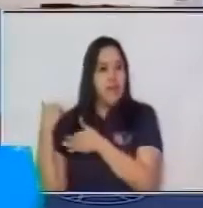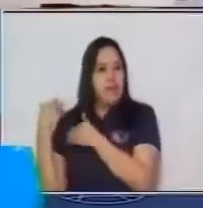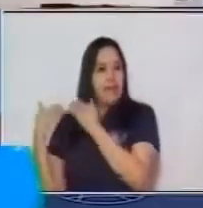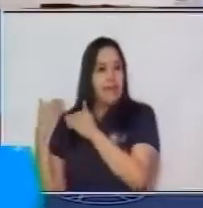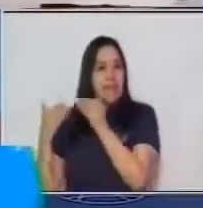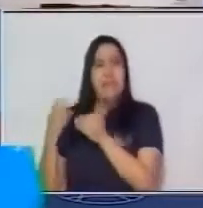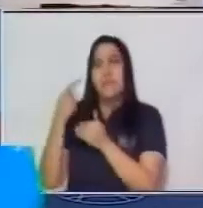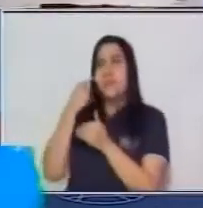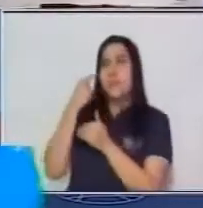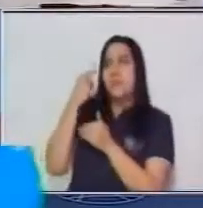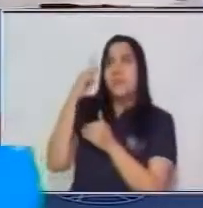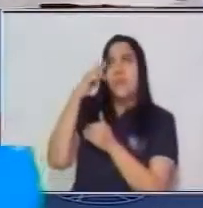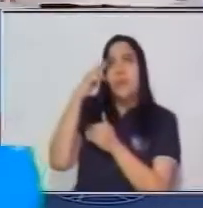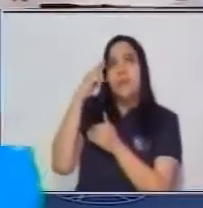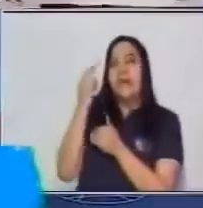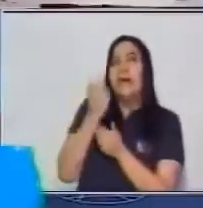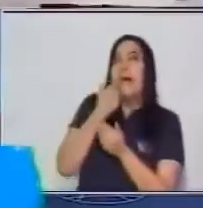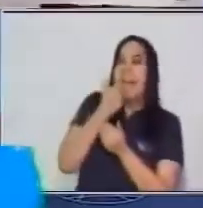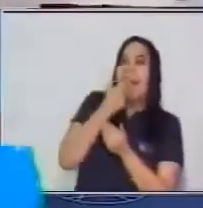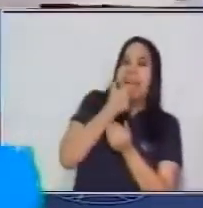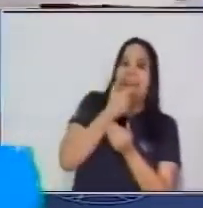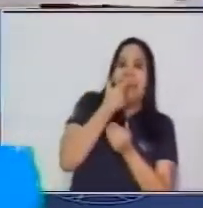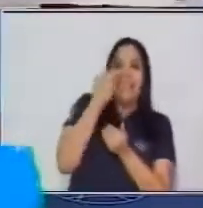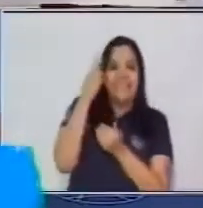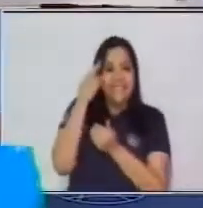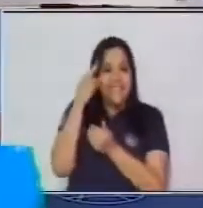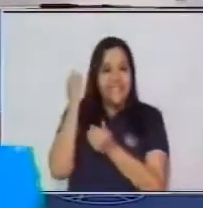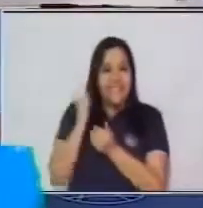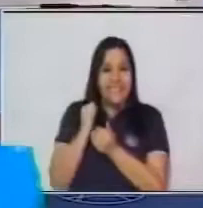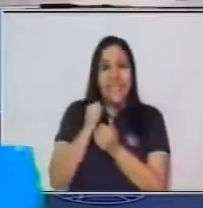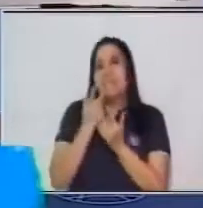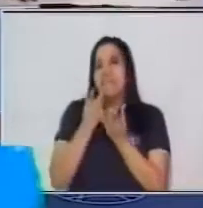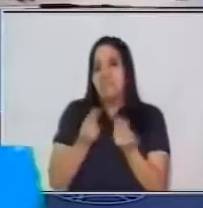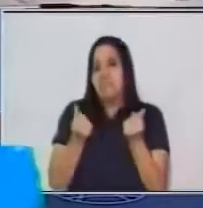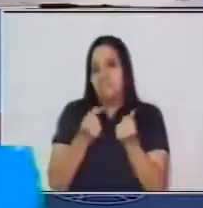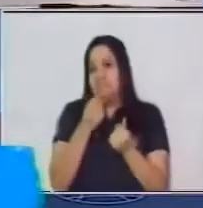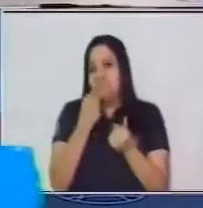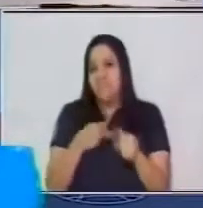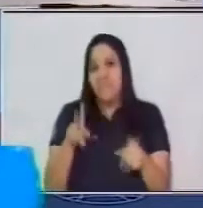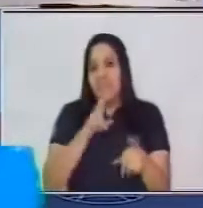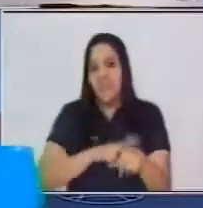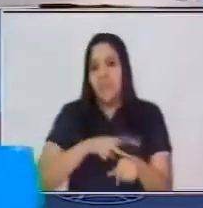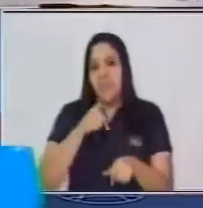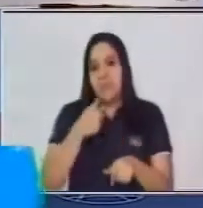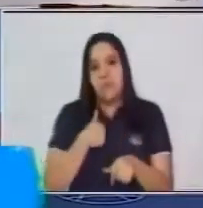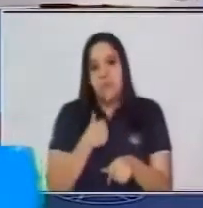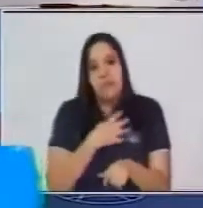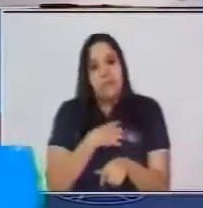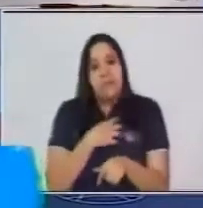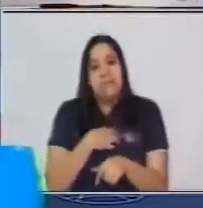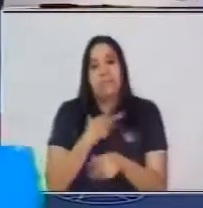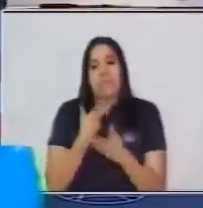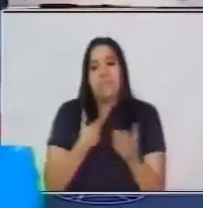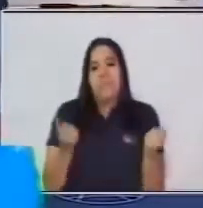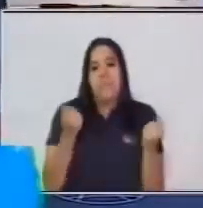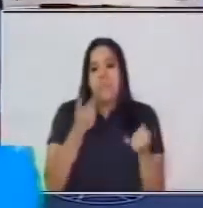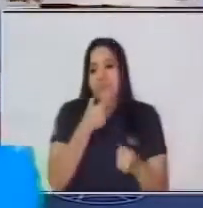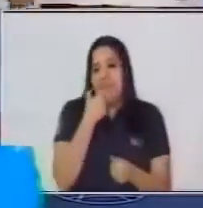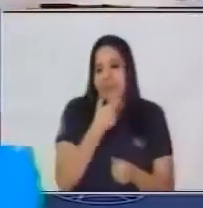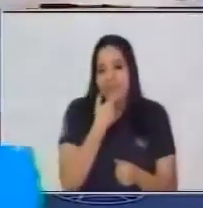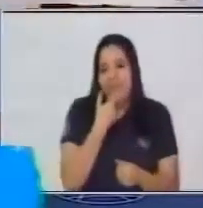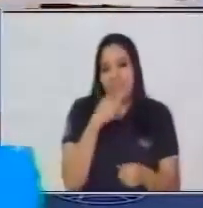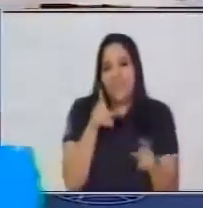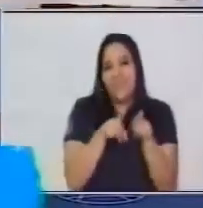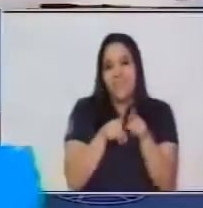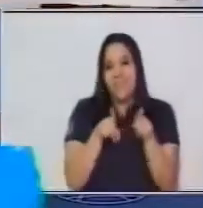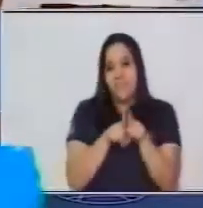ríes de ti mismo. Porque es algo sencillo y es algo también normal. Hacernos hasta cierto punto humor de nosotros mismos.